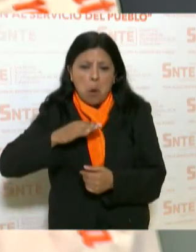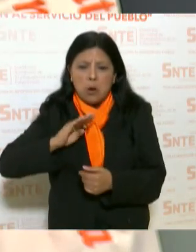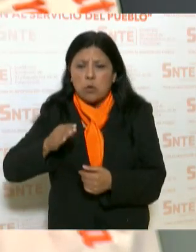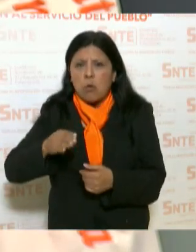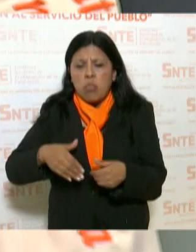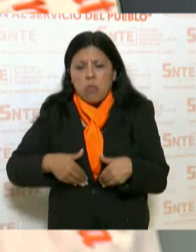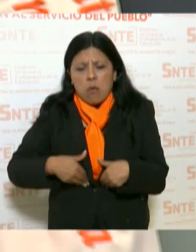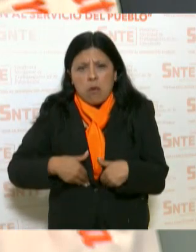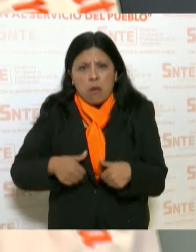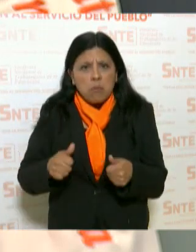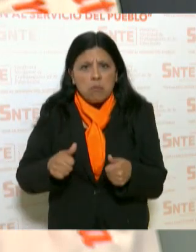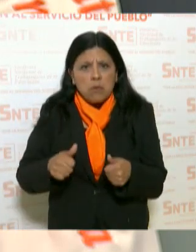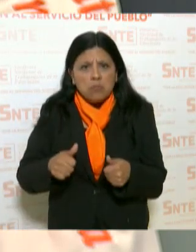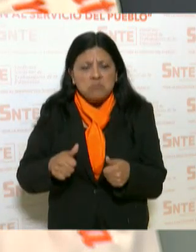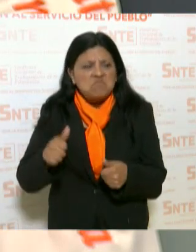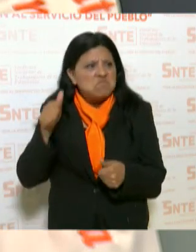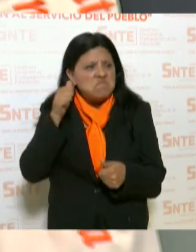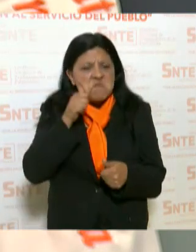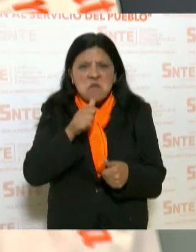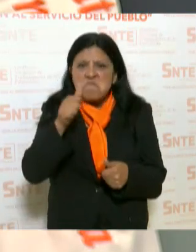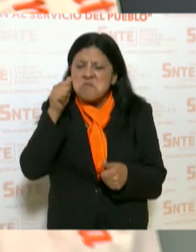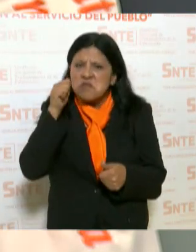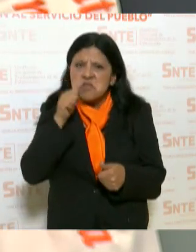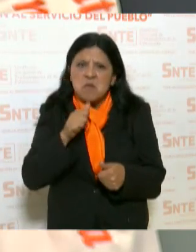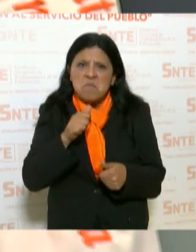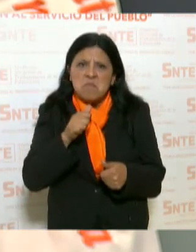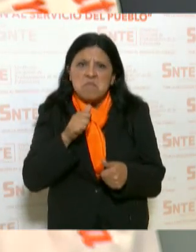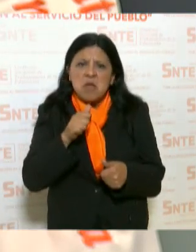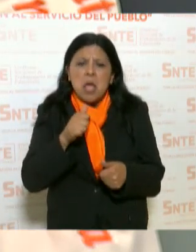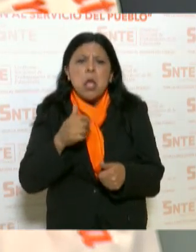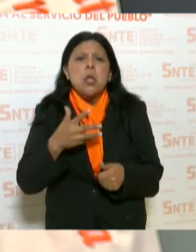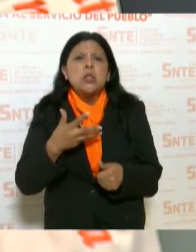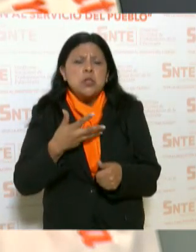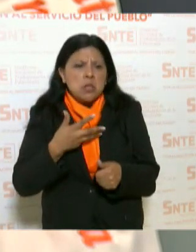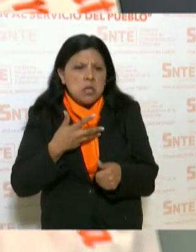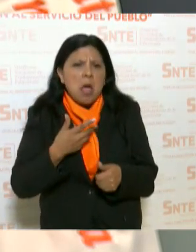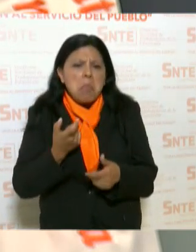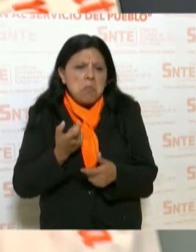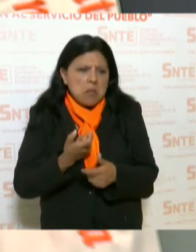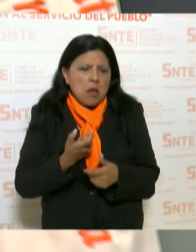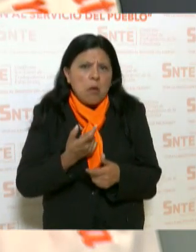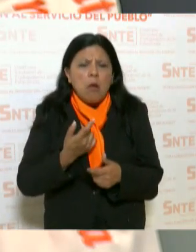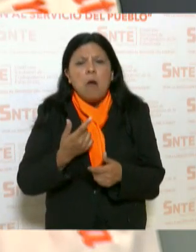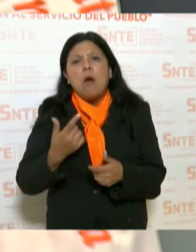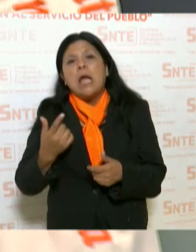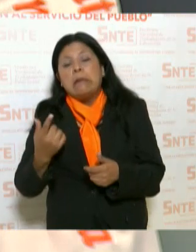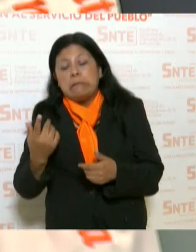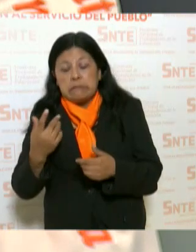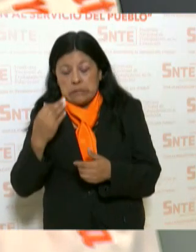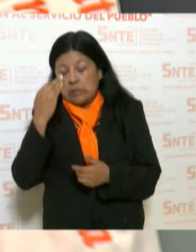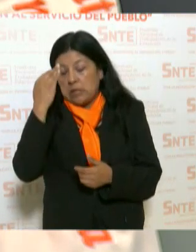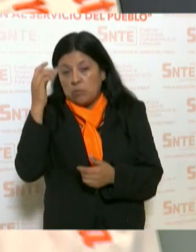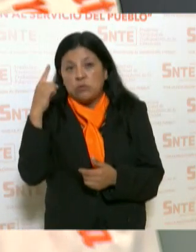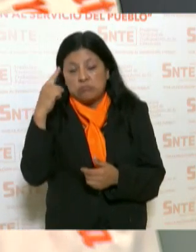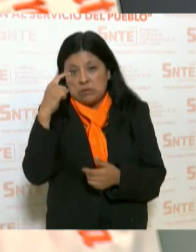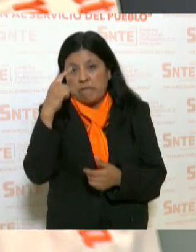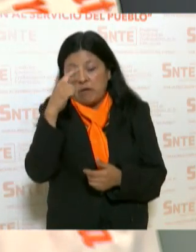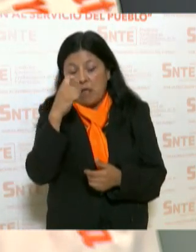siempre la gente tuvo para lo básico en los momentos más difíciles.